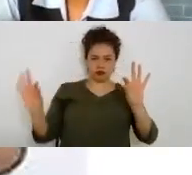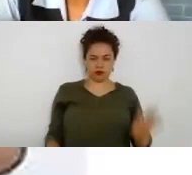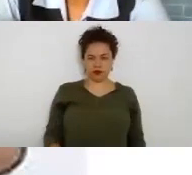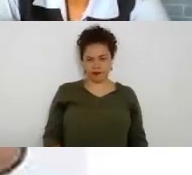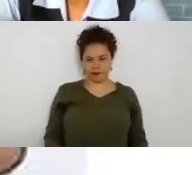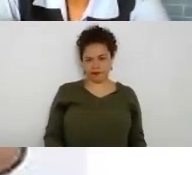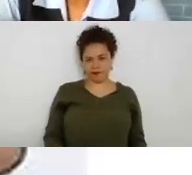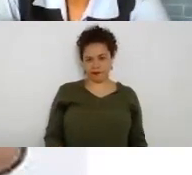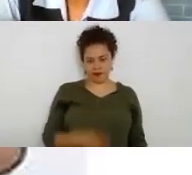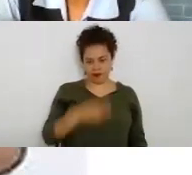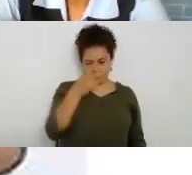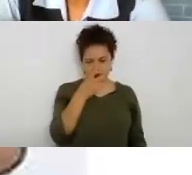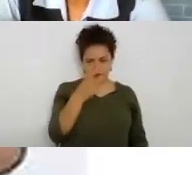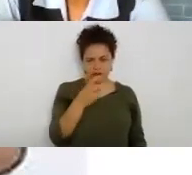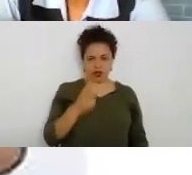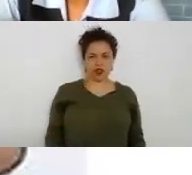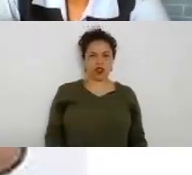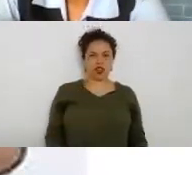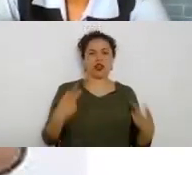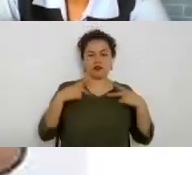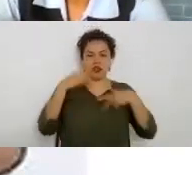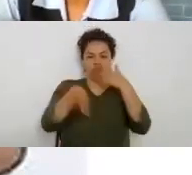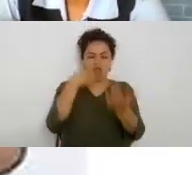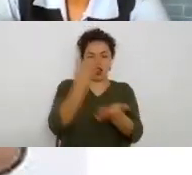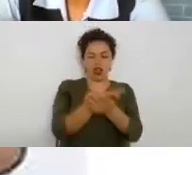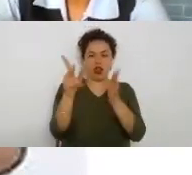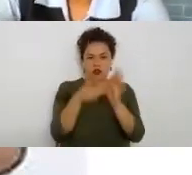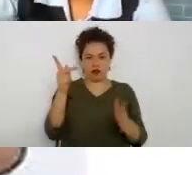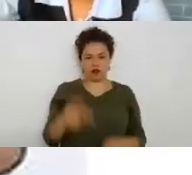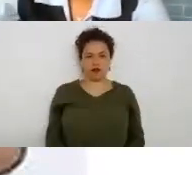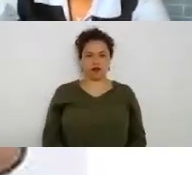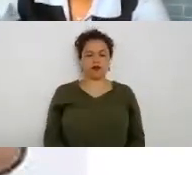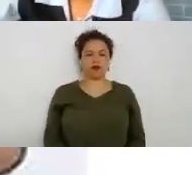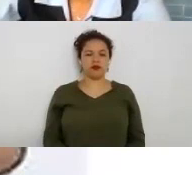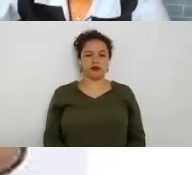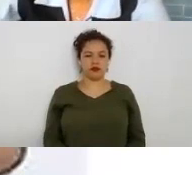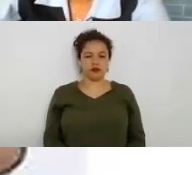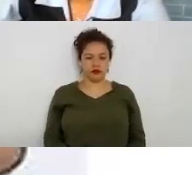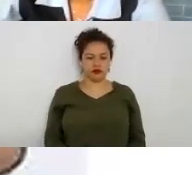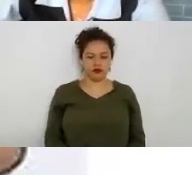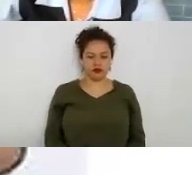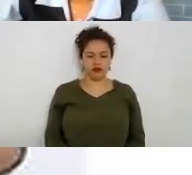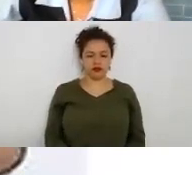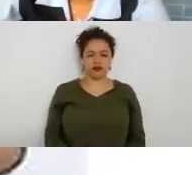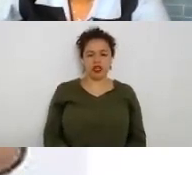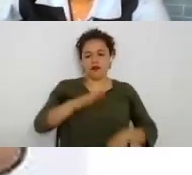Exactamente, podemos provocar inclusive que la víctima caiga al suelo otra vez. Entonces podemos ahí agravar la